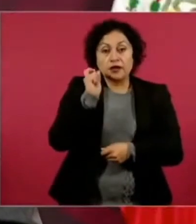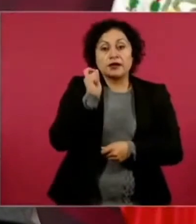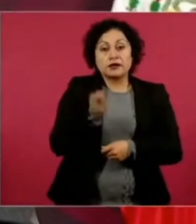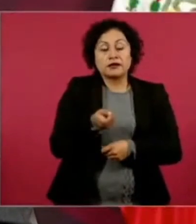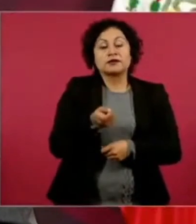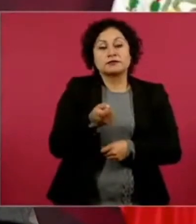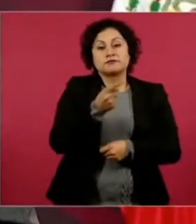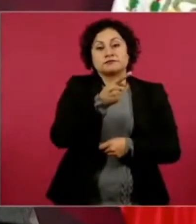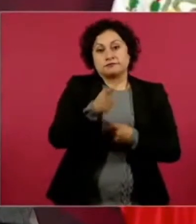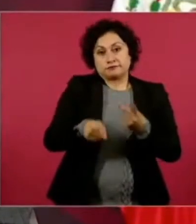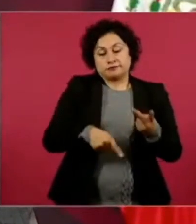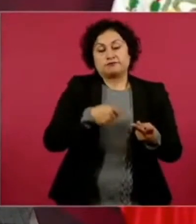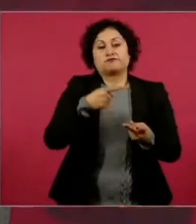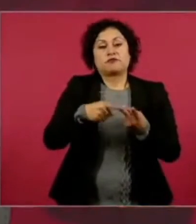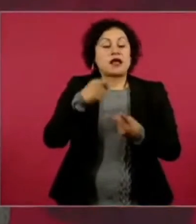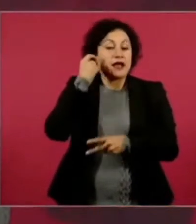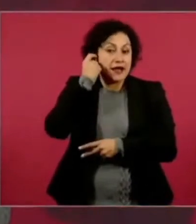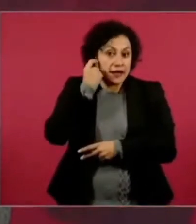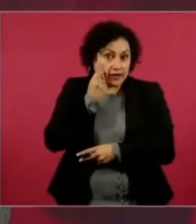en Guerrero es universal,